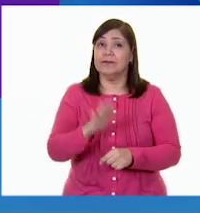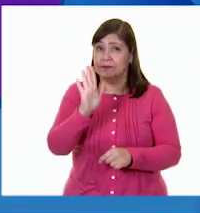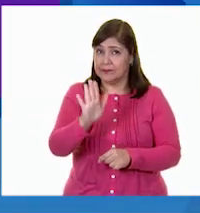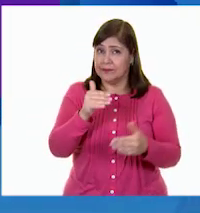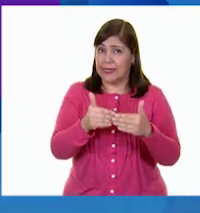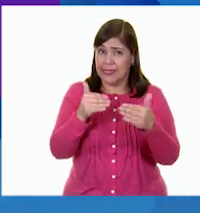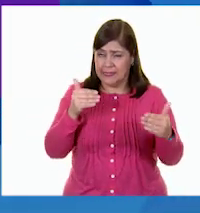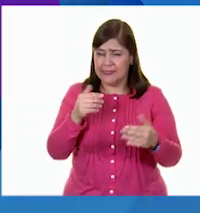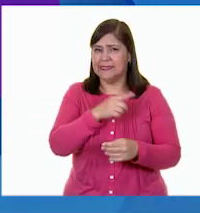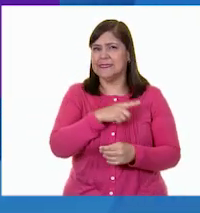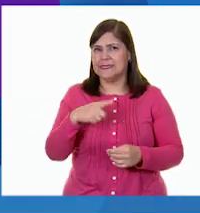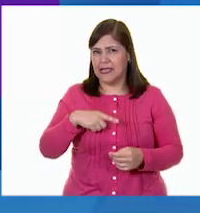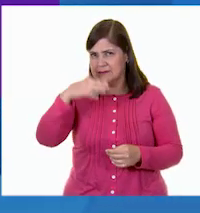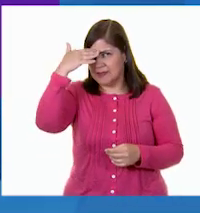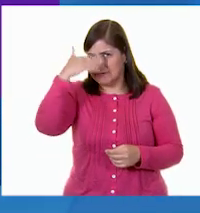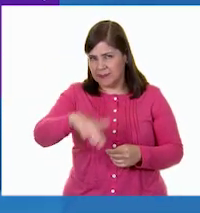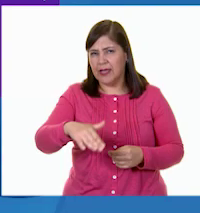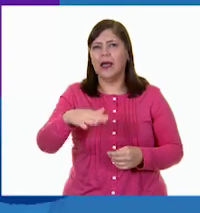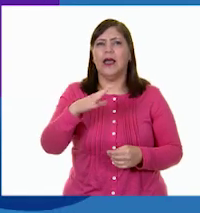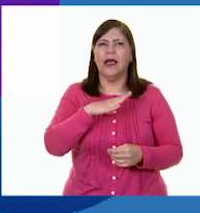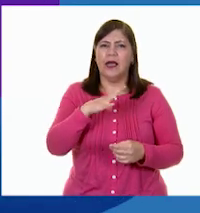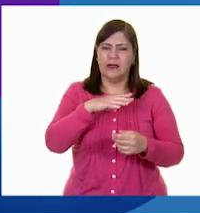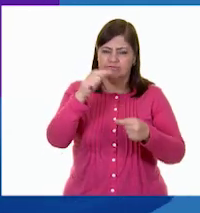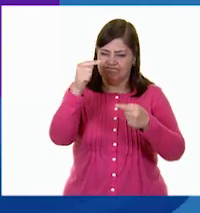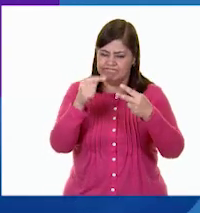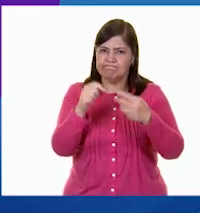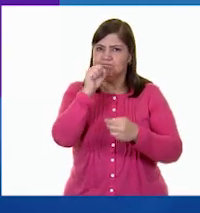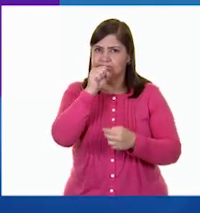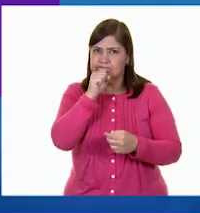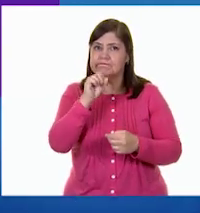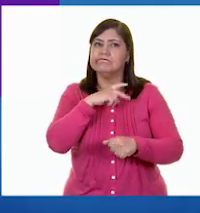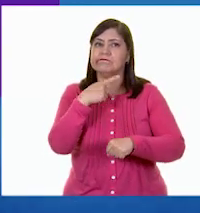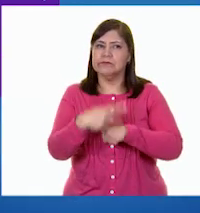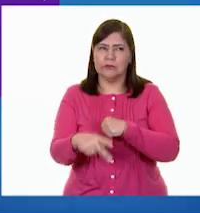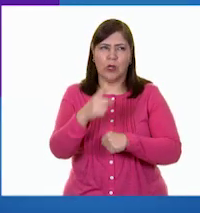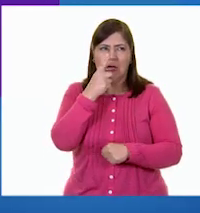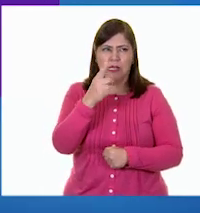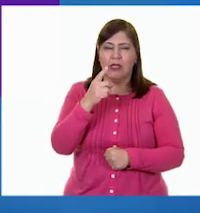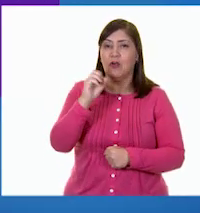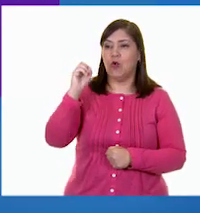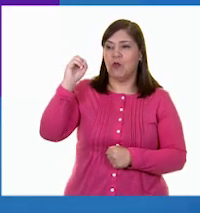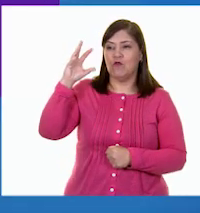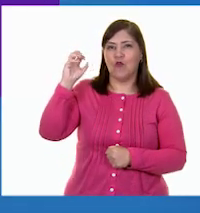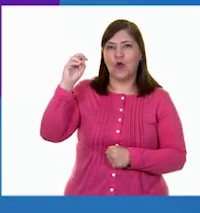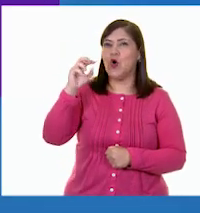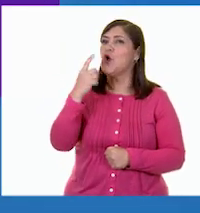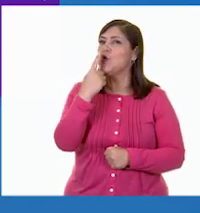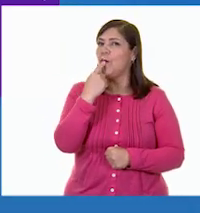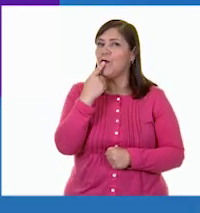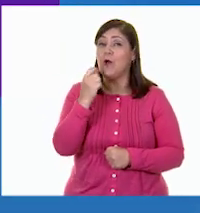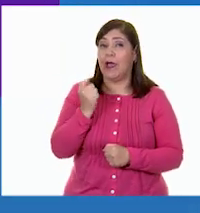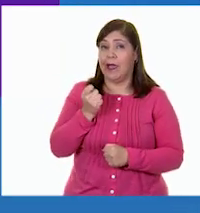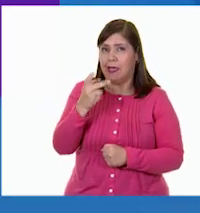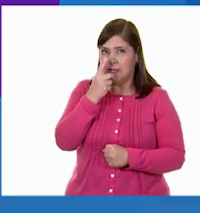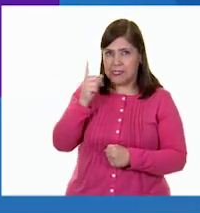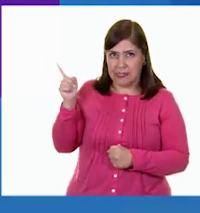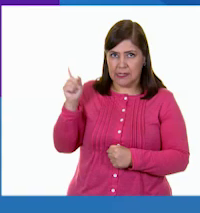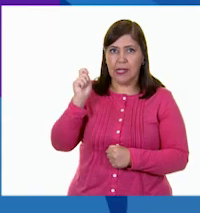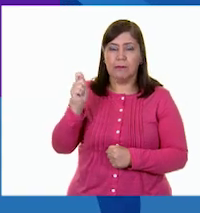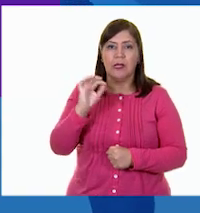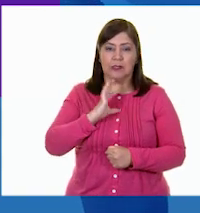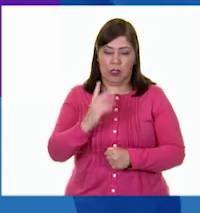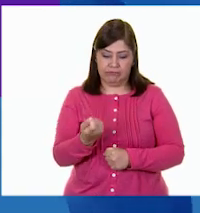nada, debes saber que existen algunos indicadores de riesgo llamados focos rojos, los cuales nos advierten que nuestro